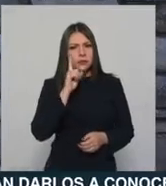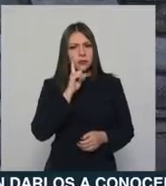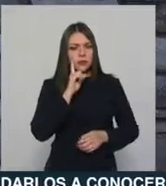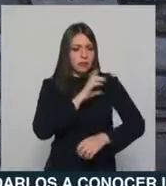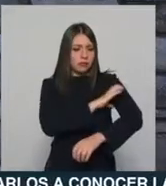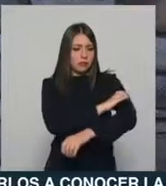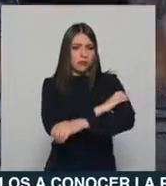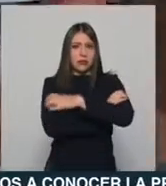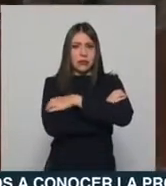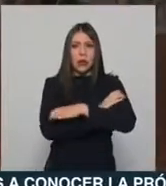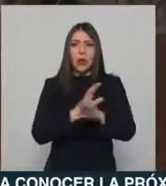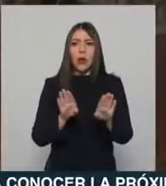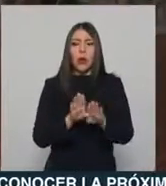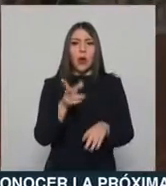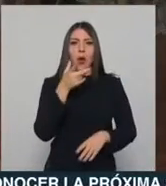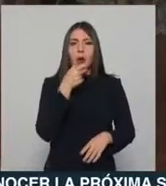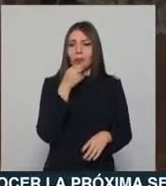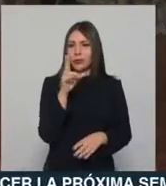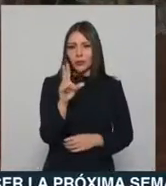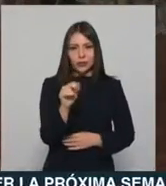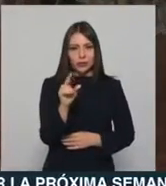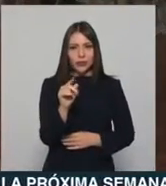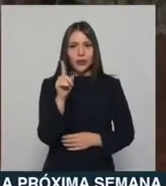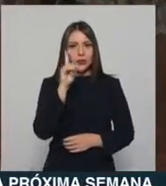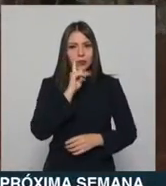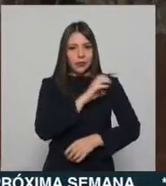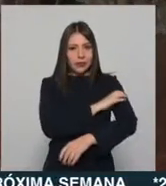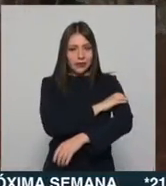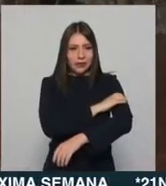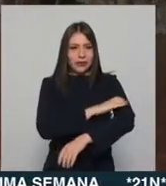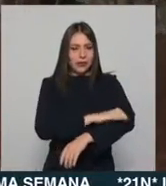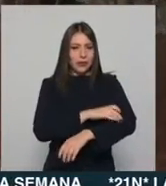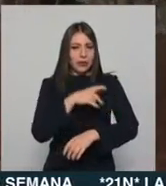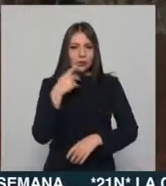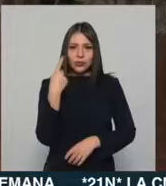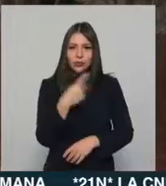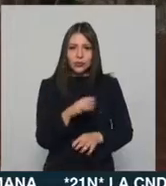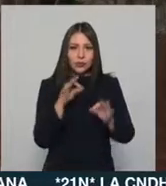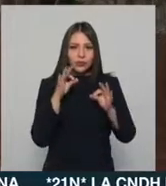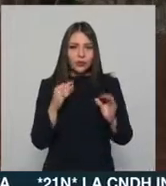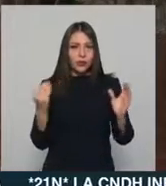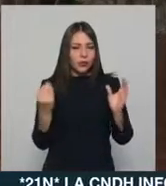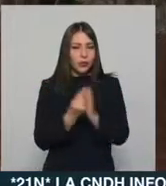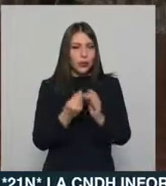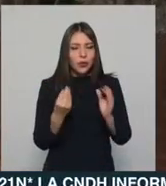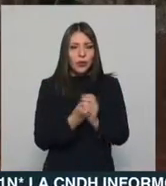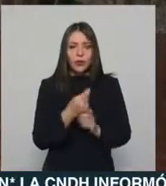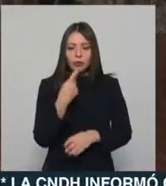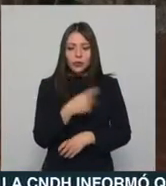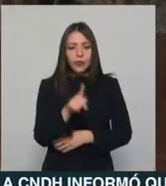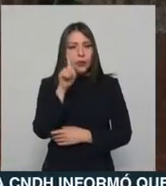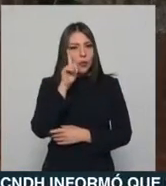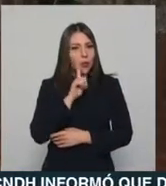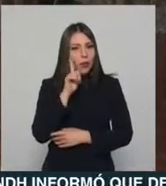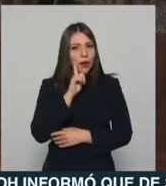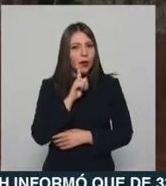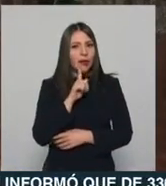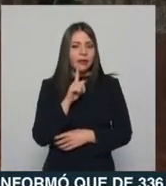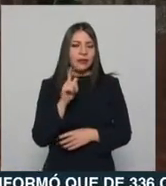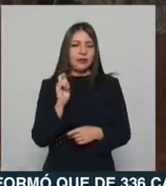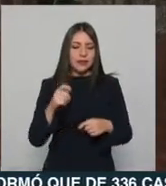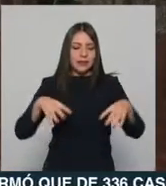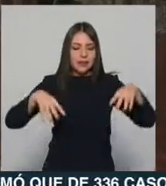hombre. No, las mujeres circenses tenemos músculos de mujer, ¿no? De mujeres circenses, ¿no? Oye, Iracema, me decías, esto es